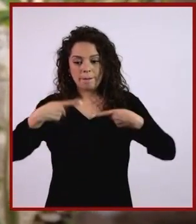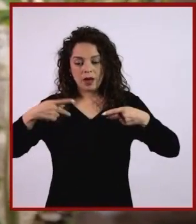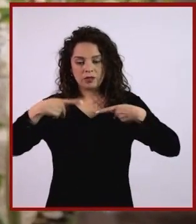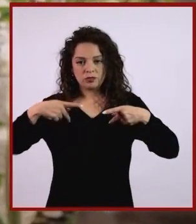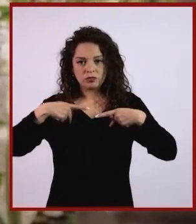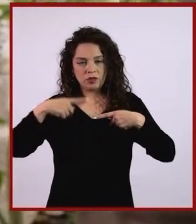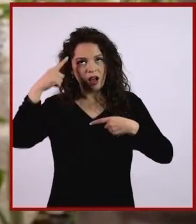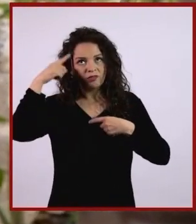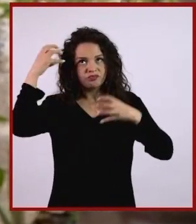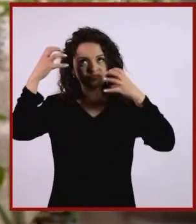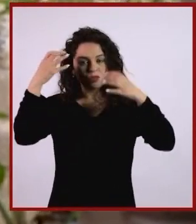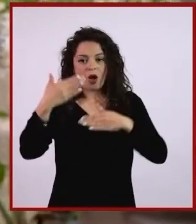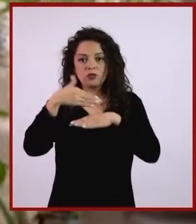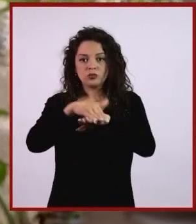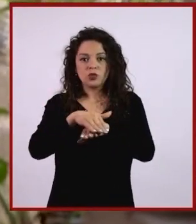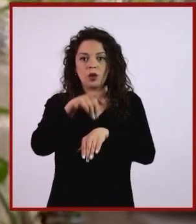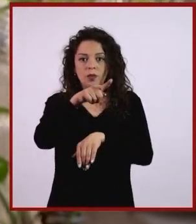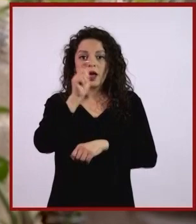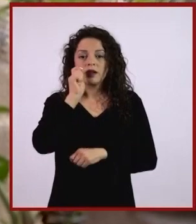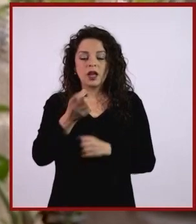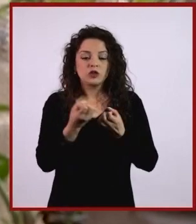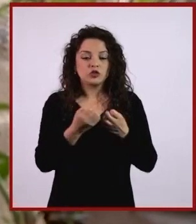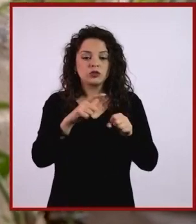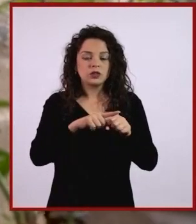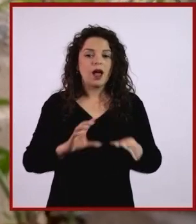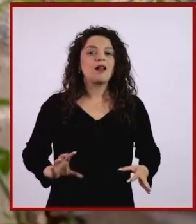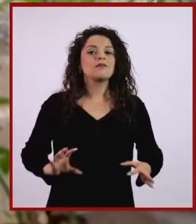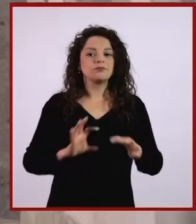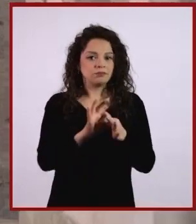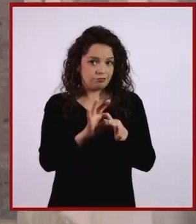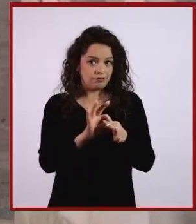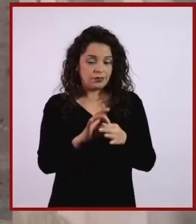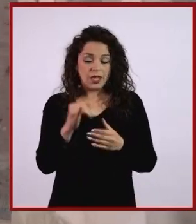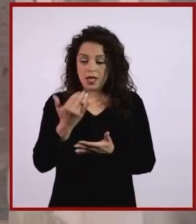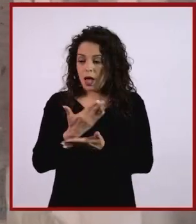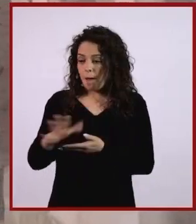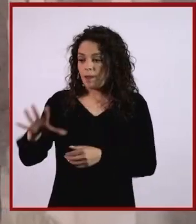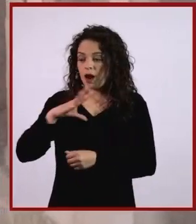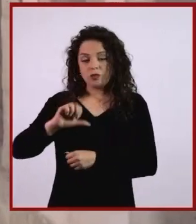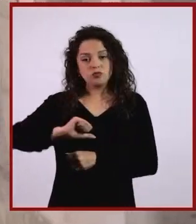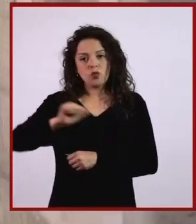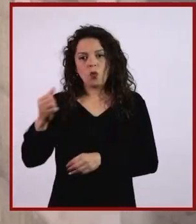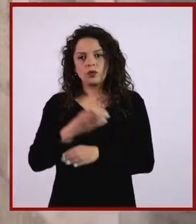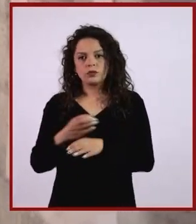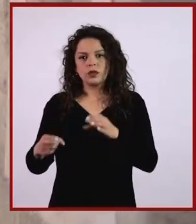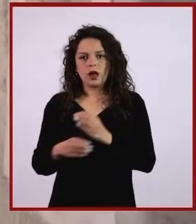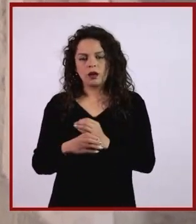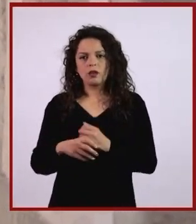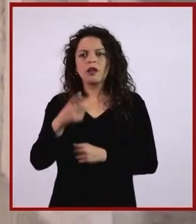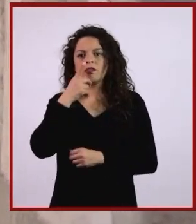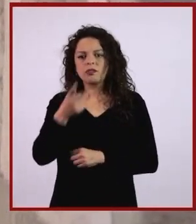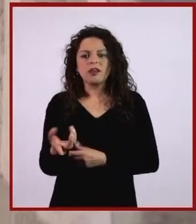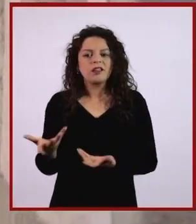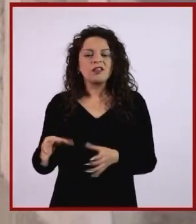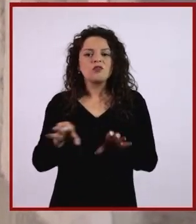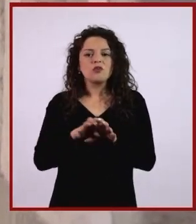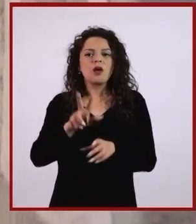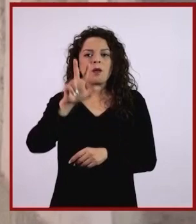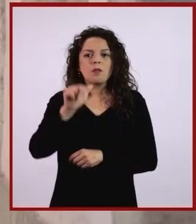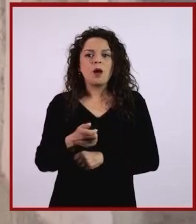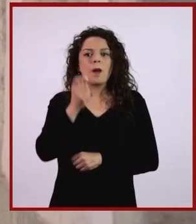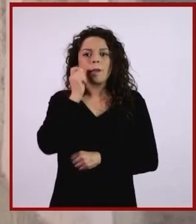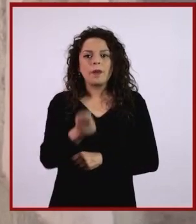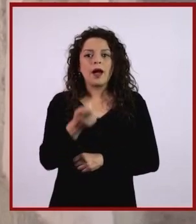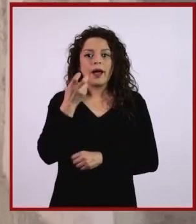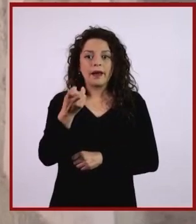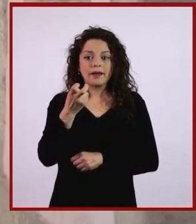percepción que tiene la gente respecto a sus vínculos sociales. Además, existen otros indicadores que nos hablan de cómo